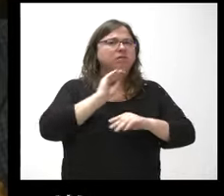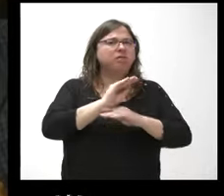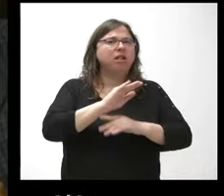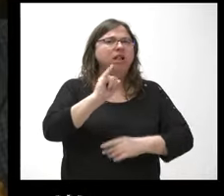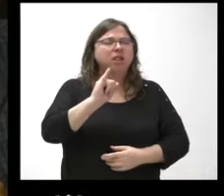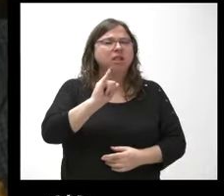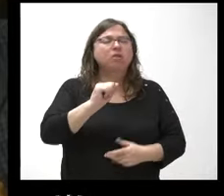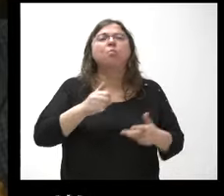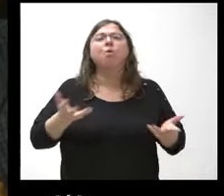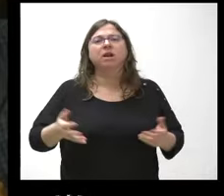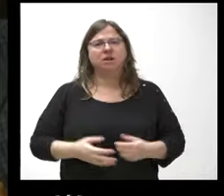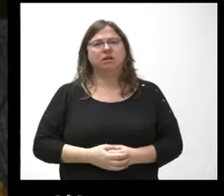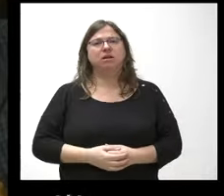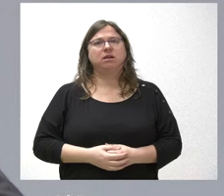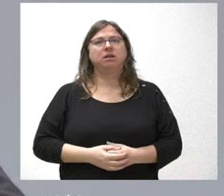presupuestaria. ¿Y cuál sería?